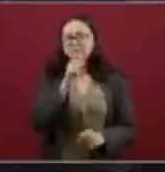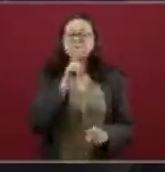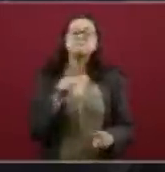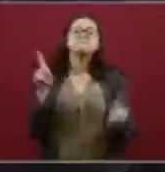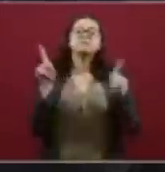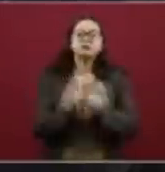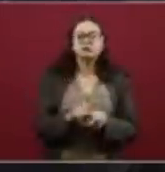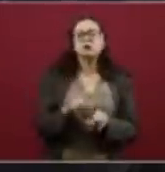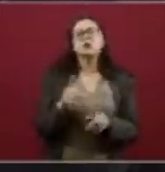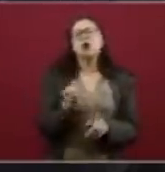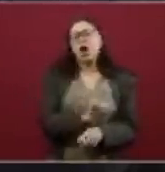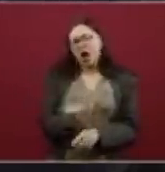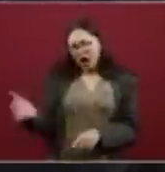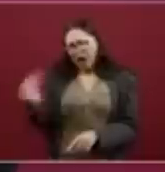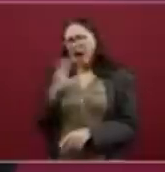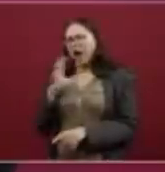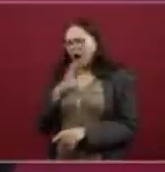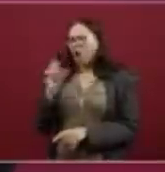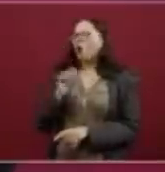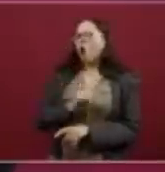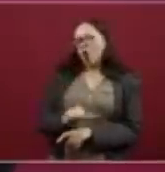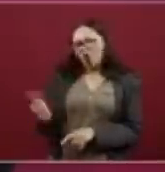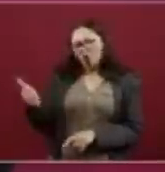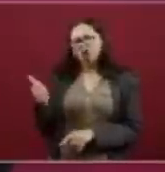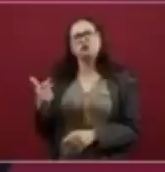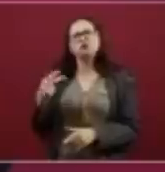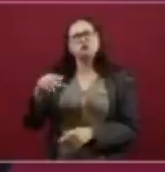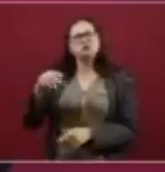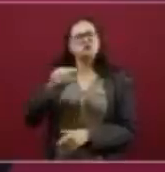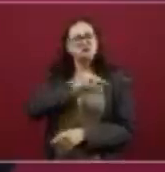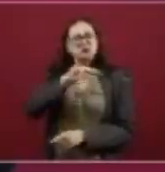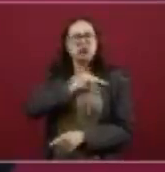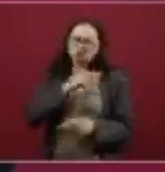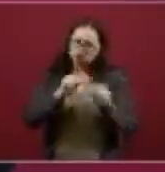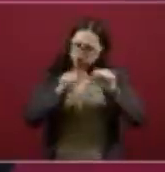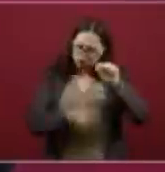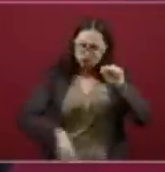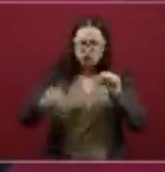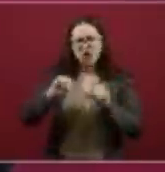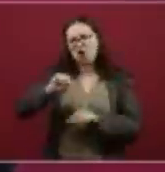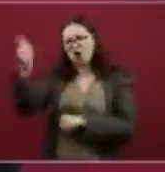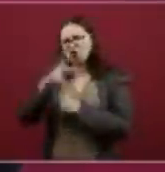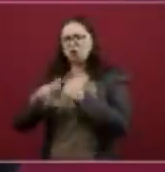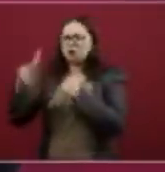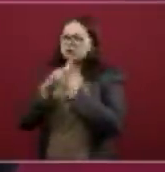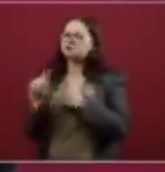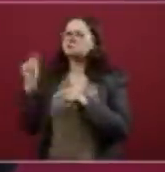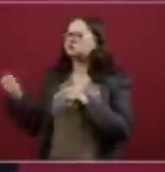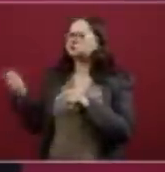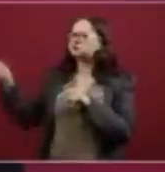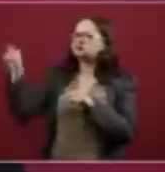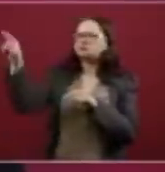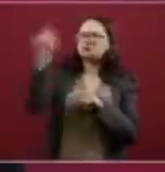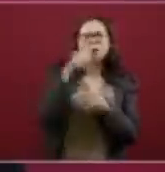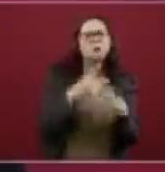la inversión privada, tanto nacional como extranjera. Hay muchos